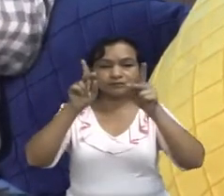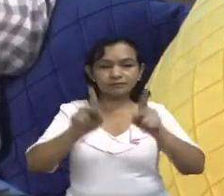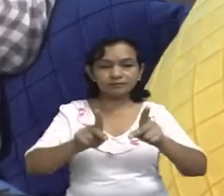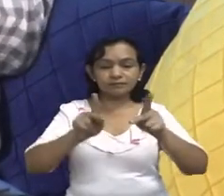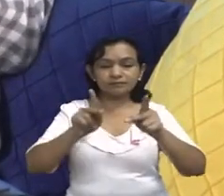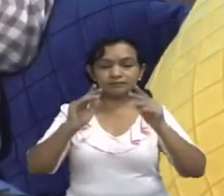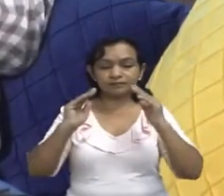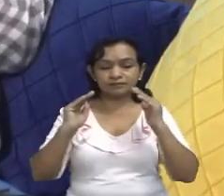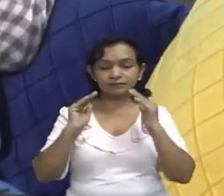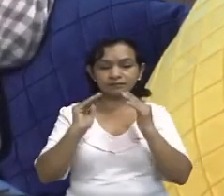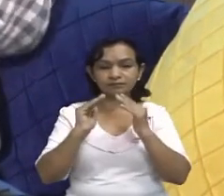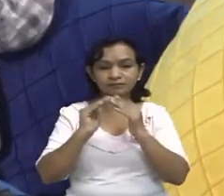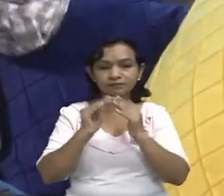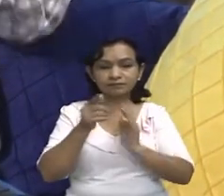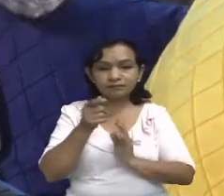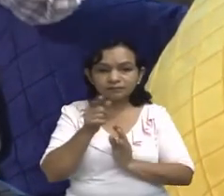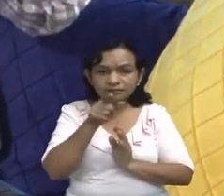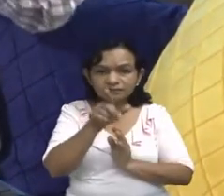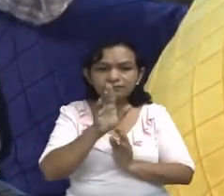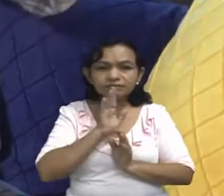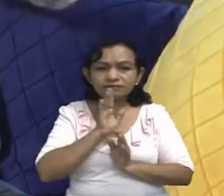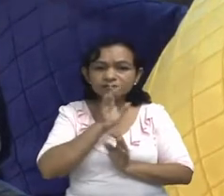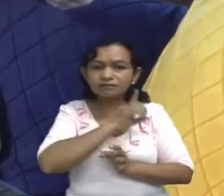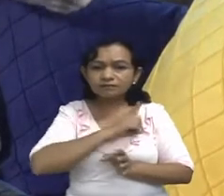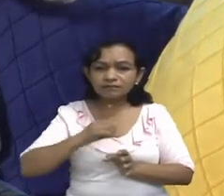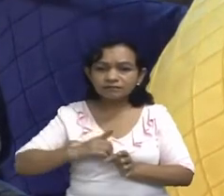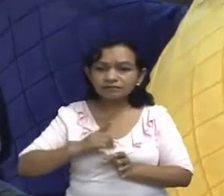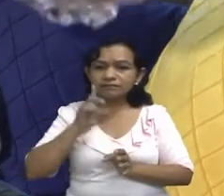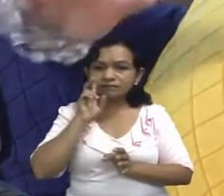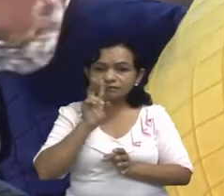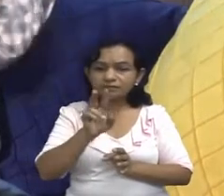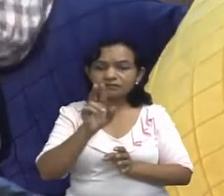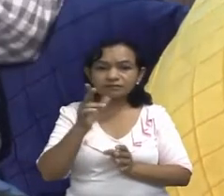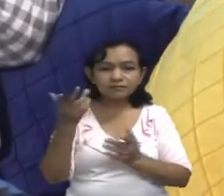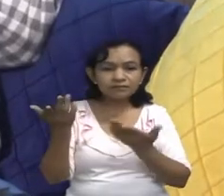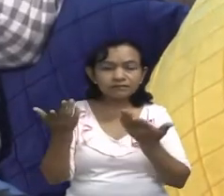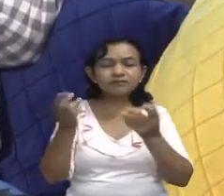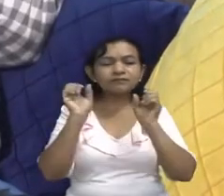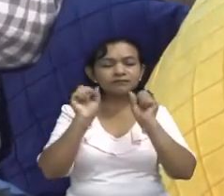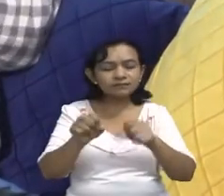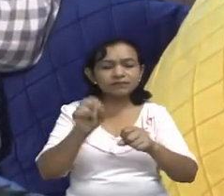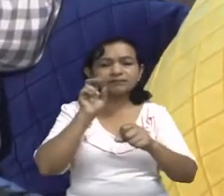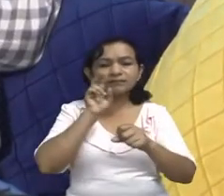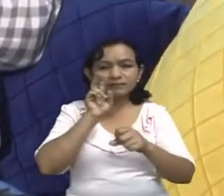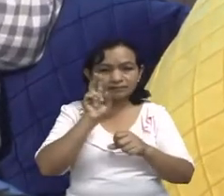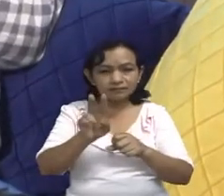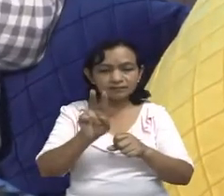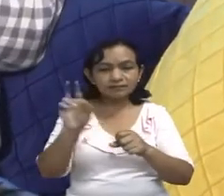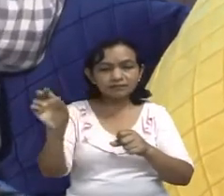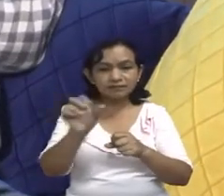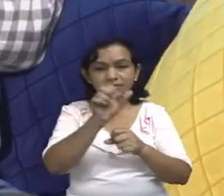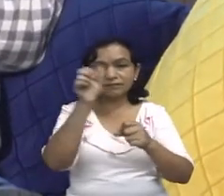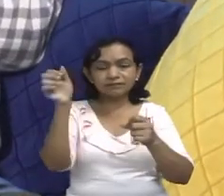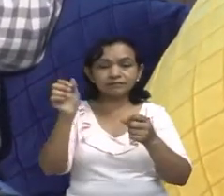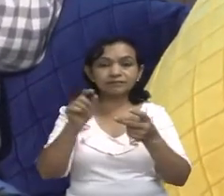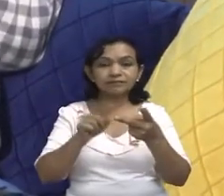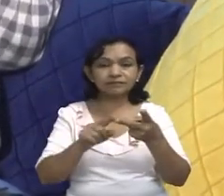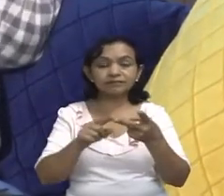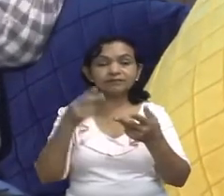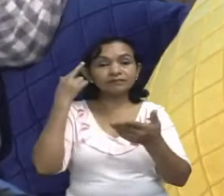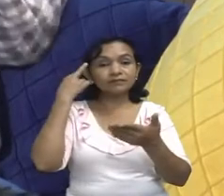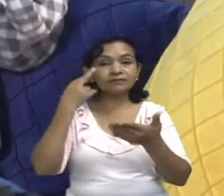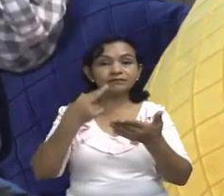su casa podía ver lo que se estaba discutiendo en ese momento, el debate legislativo. Y la otra cosa que hicimos, y lo